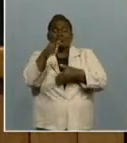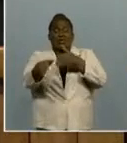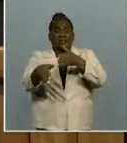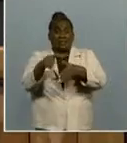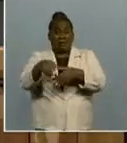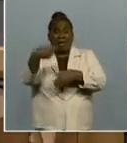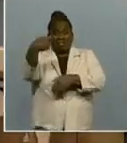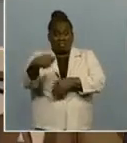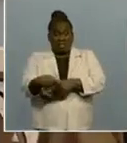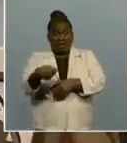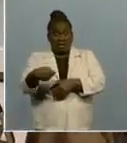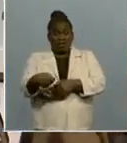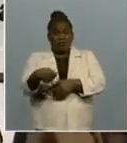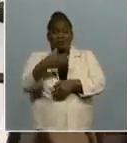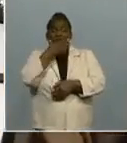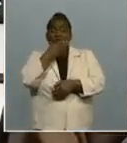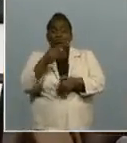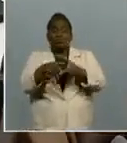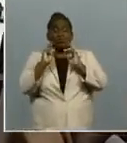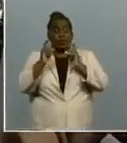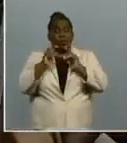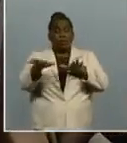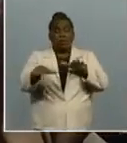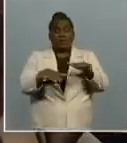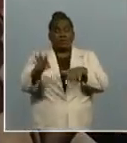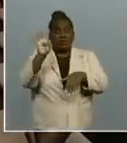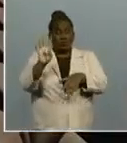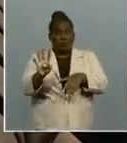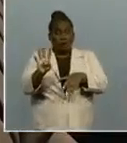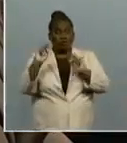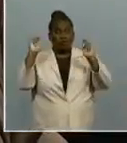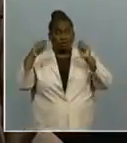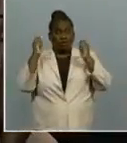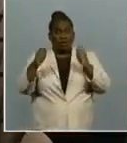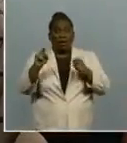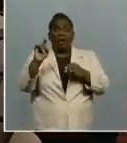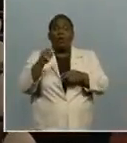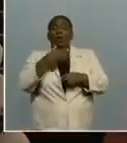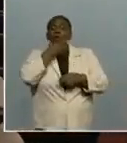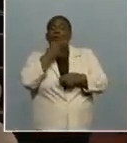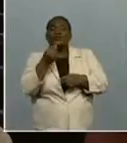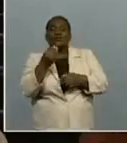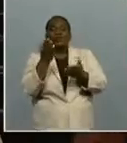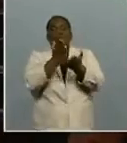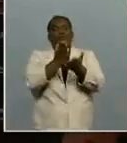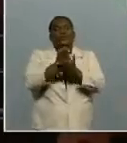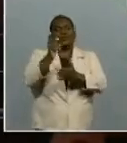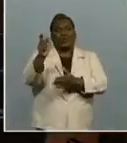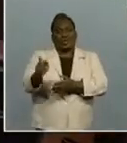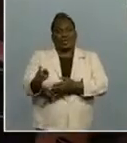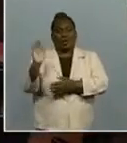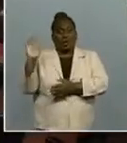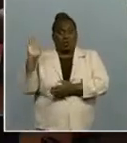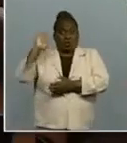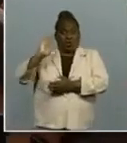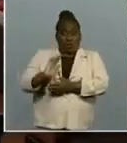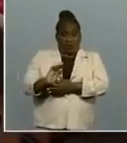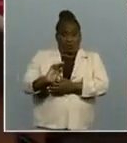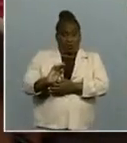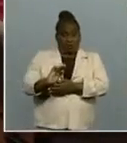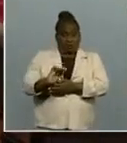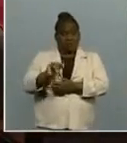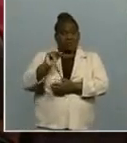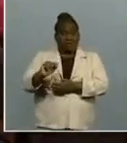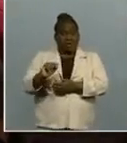juventud y a la preparación del cuarto festival mundial de la juventud y los estudiantes a su regreso se